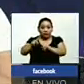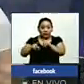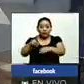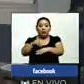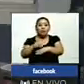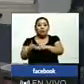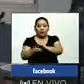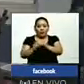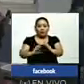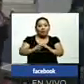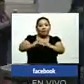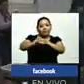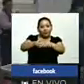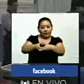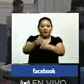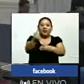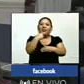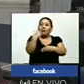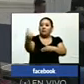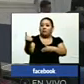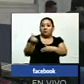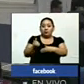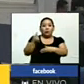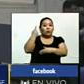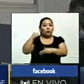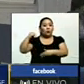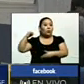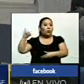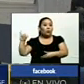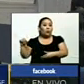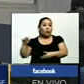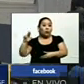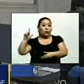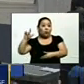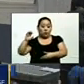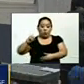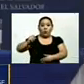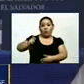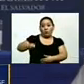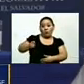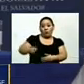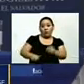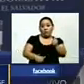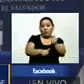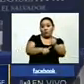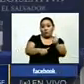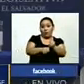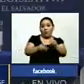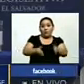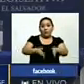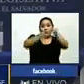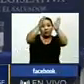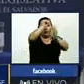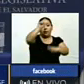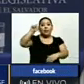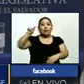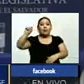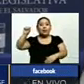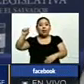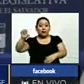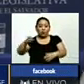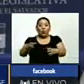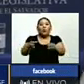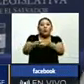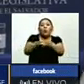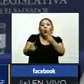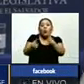de la subcomisión recibieron a Julio Valdivieso, quien es propuesto para magistrado propietario del Tribunal Supremo Electoral por la coalición Arena